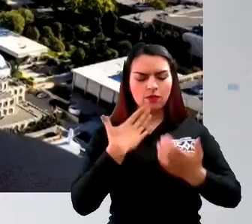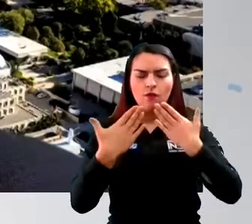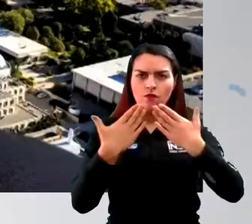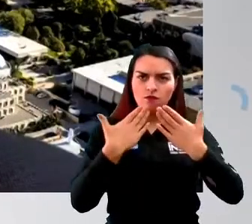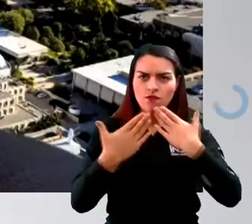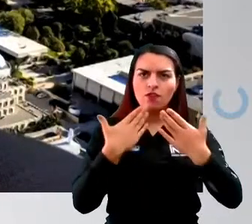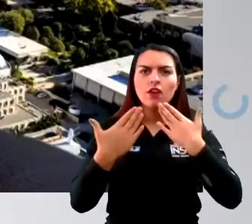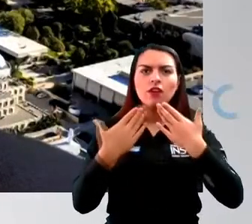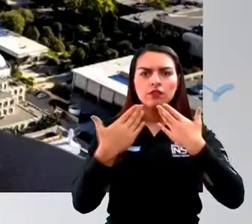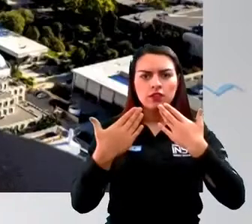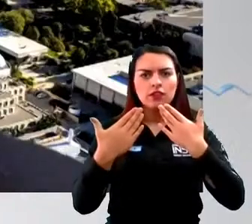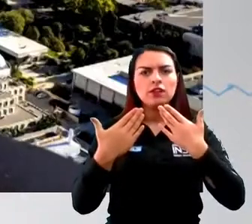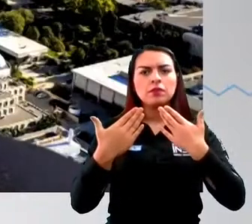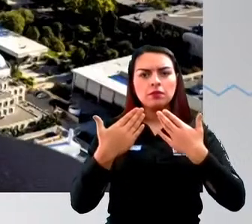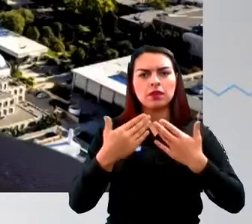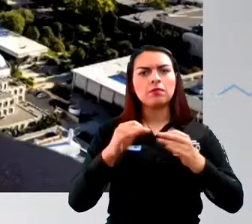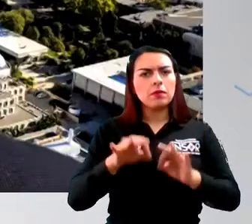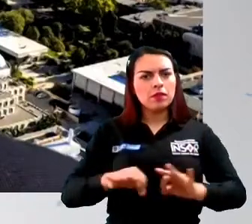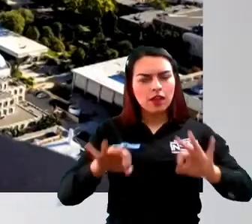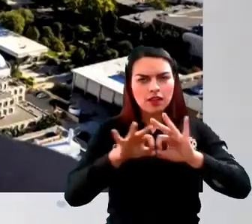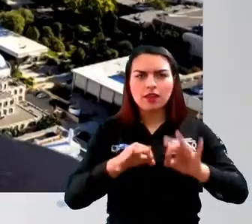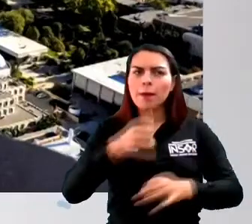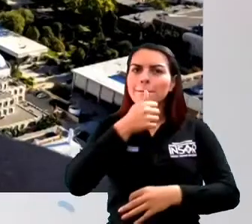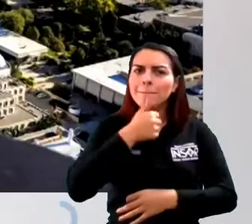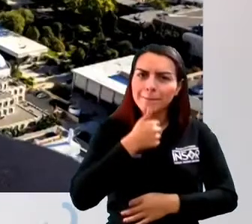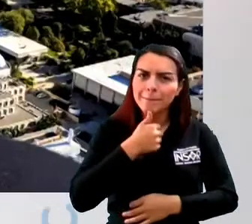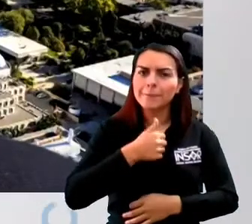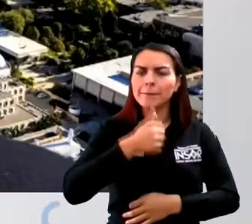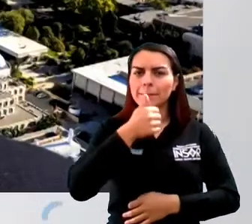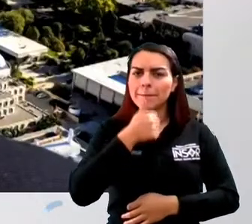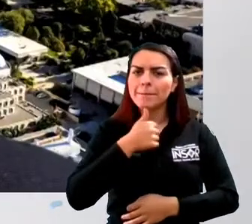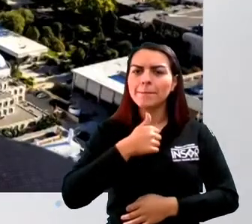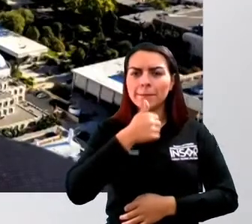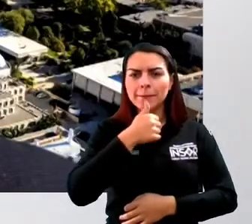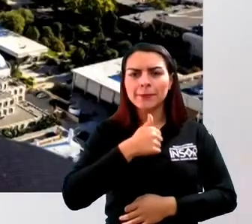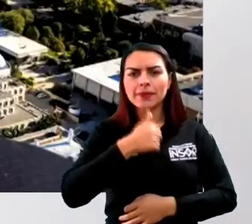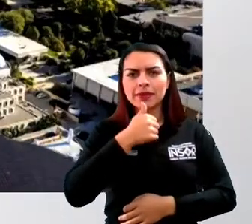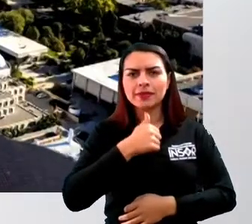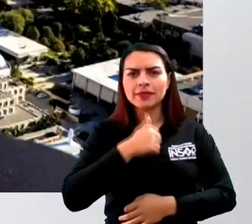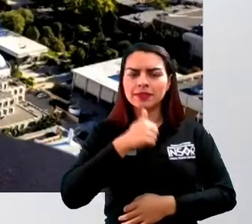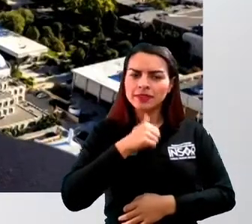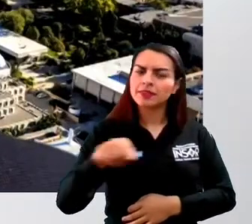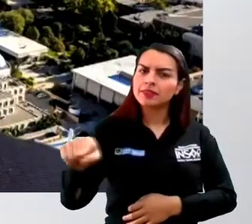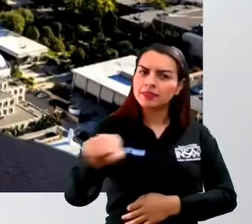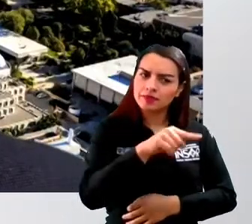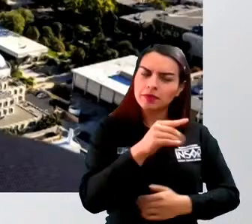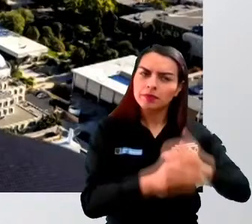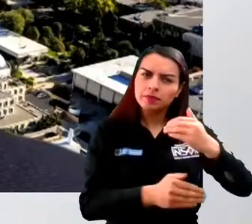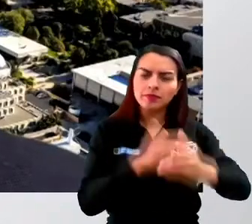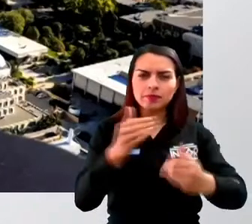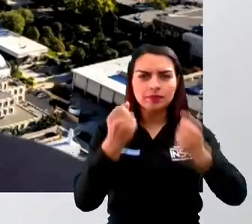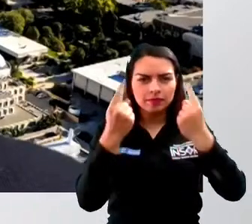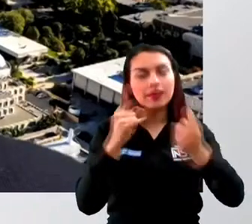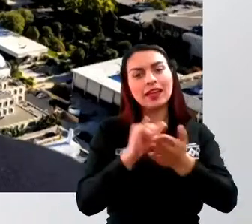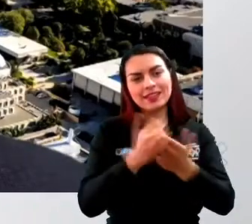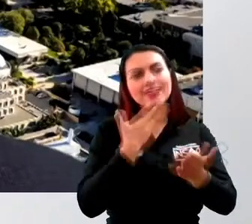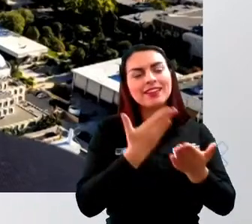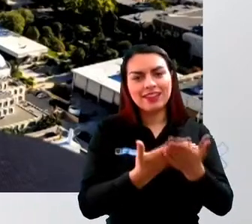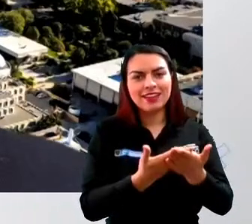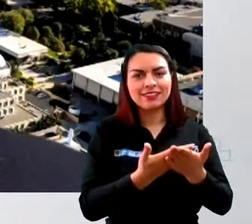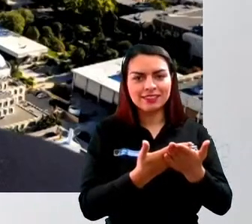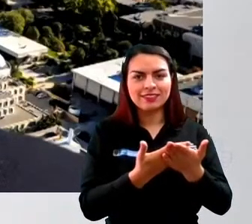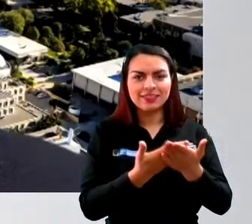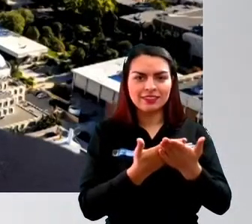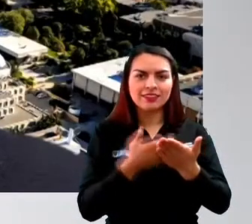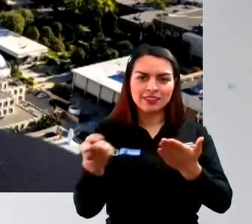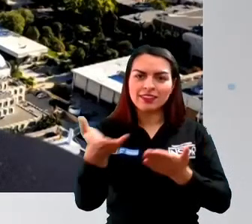tener la paciencia con los estudiantes que están teniendo problemas. Estas son muy buenas maneras. Gracias por compartir estas ideas y